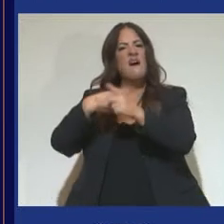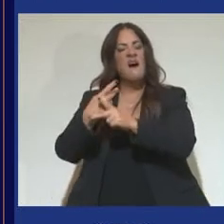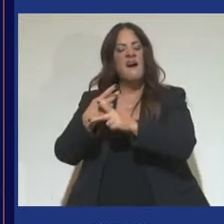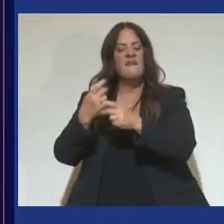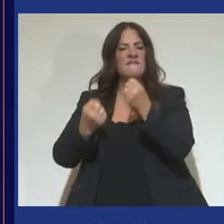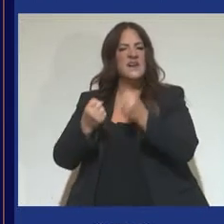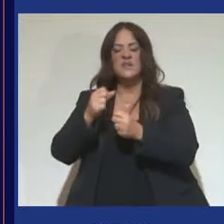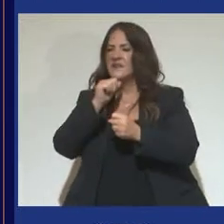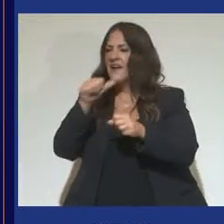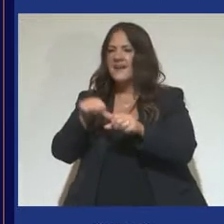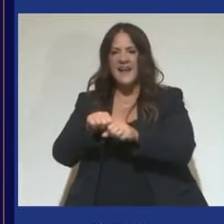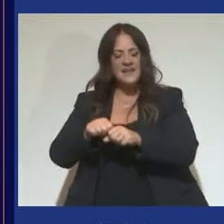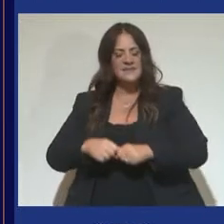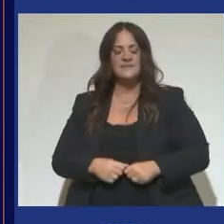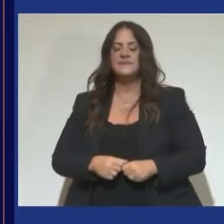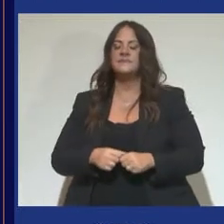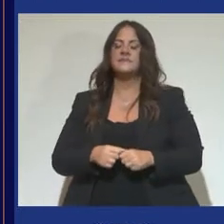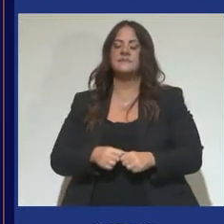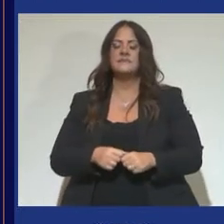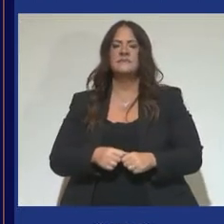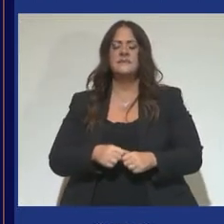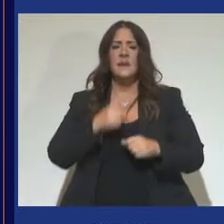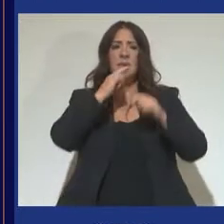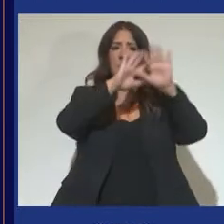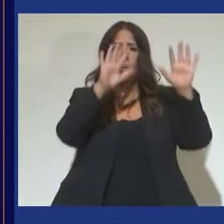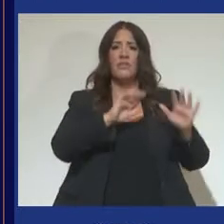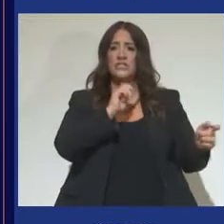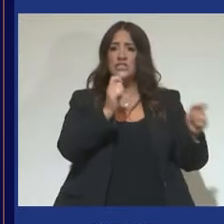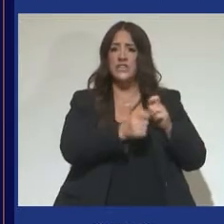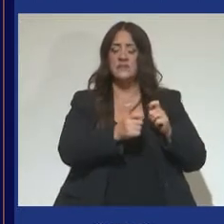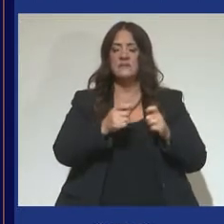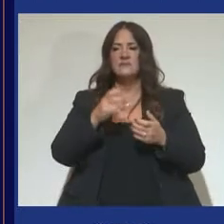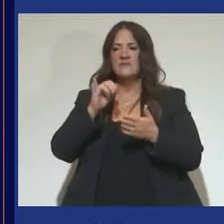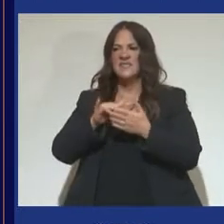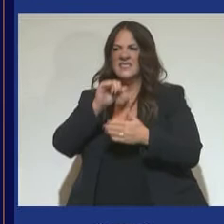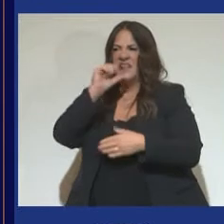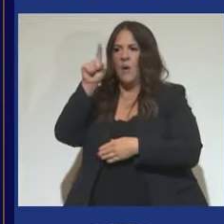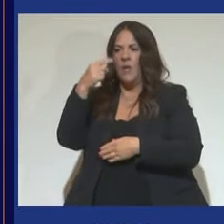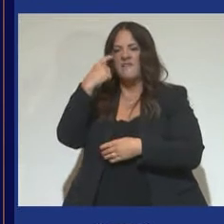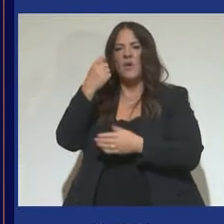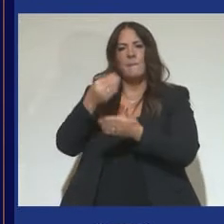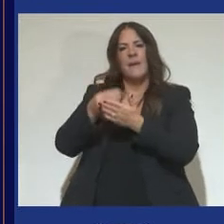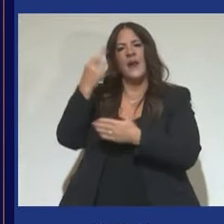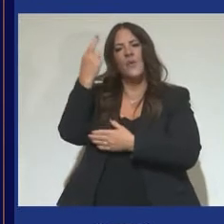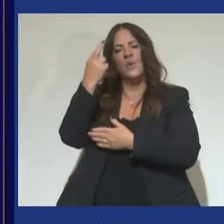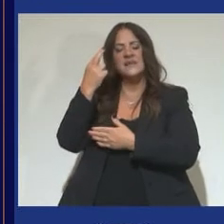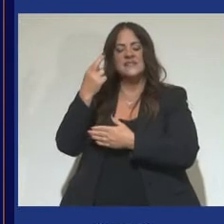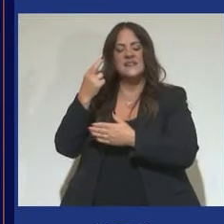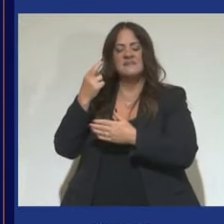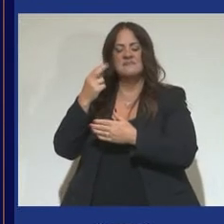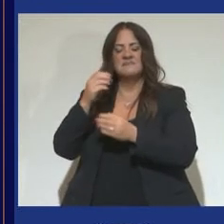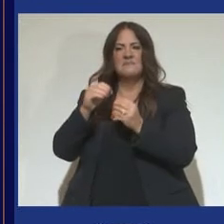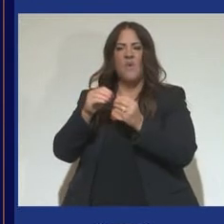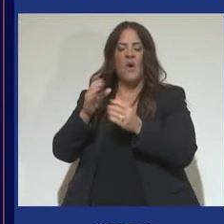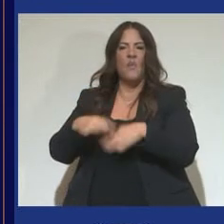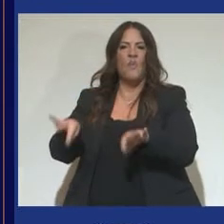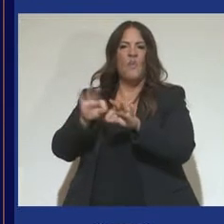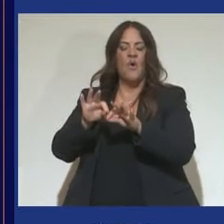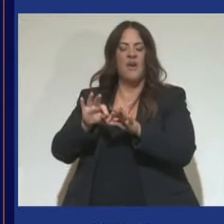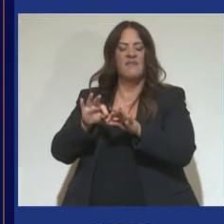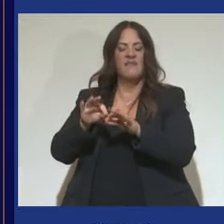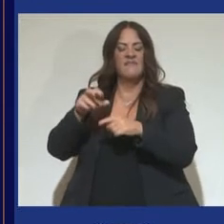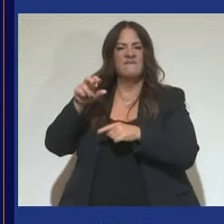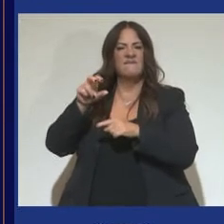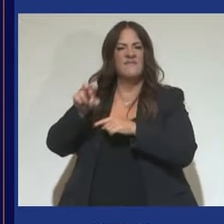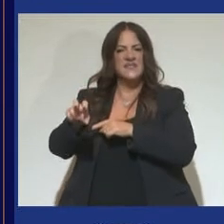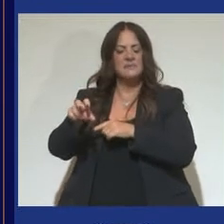de combustible alternativo y esto es una cuestión climática no de dinero no de presupuesto porque al final